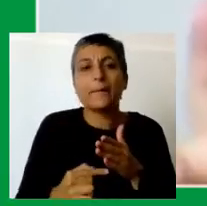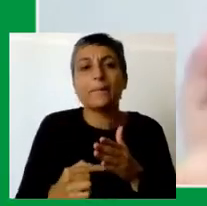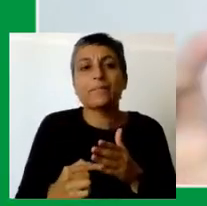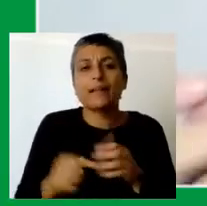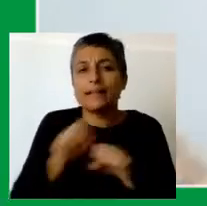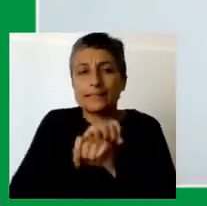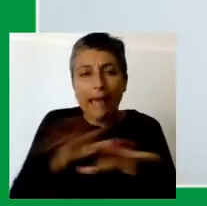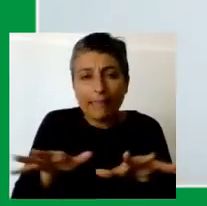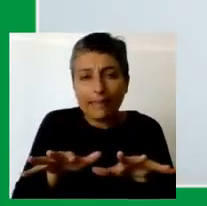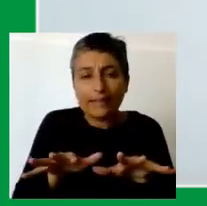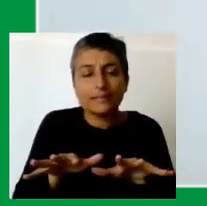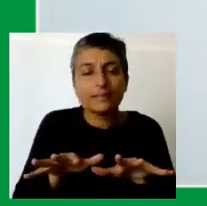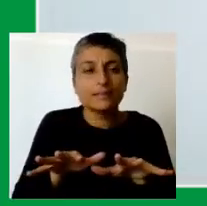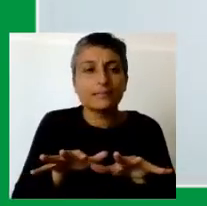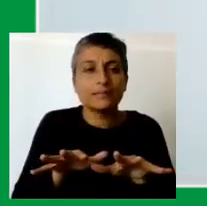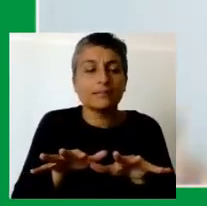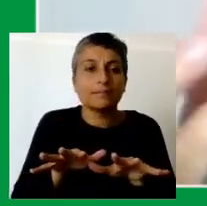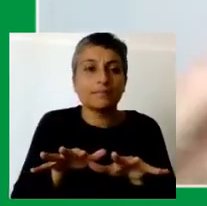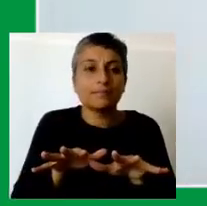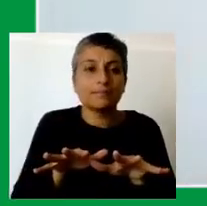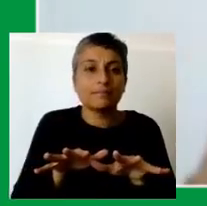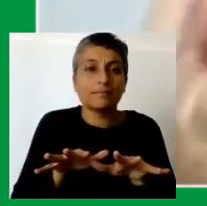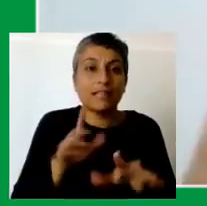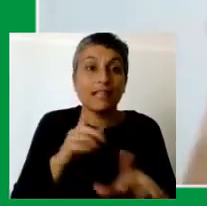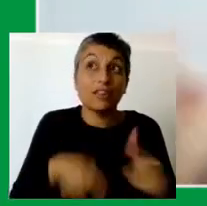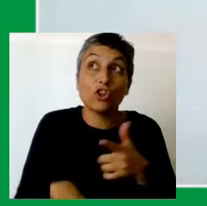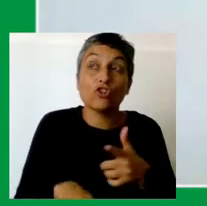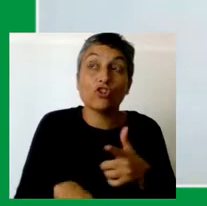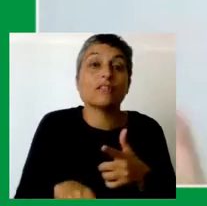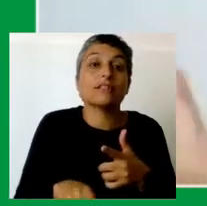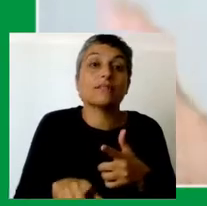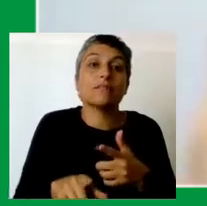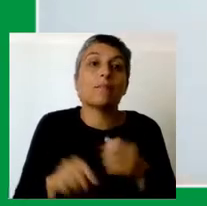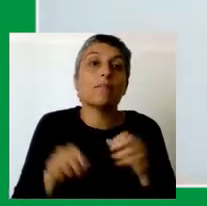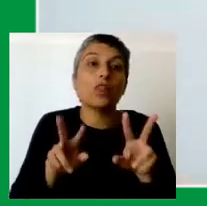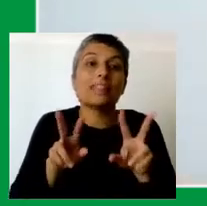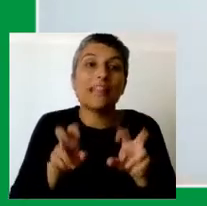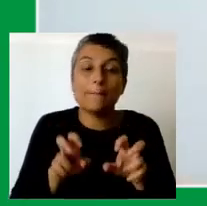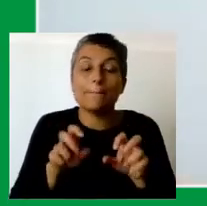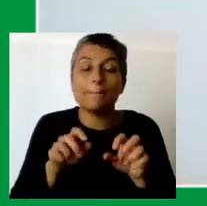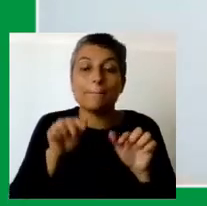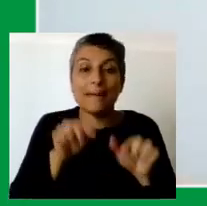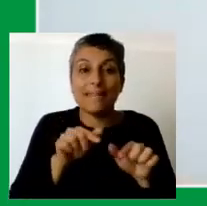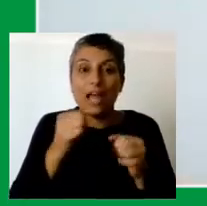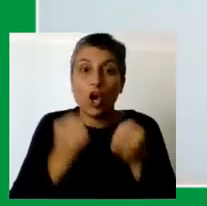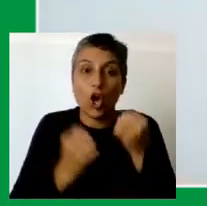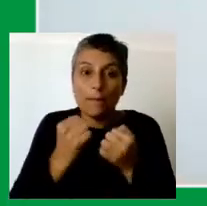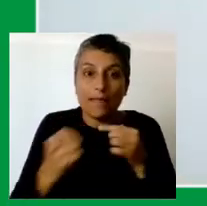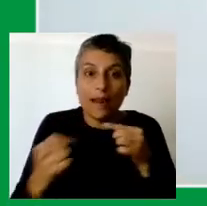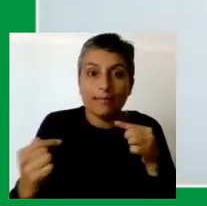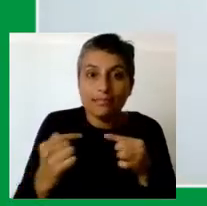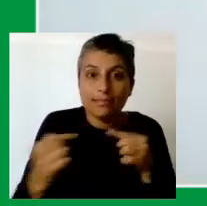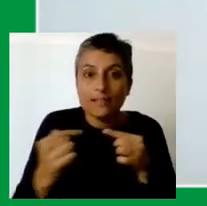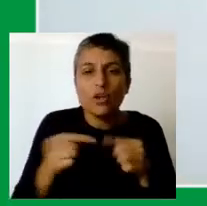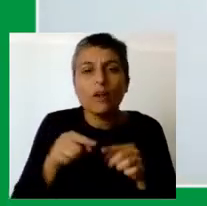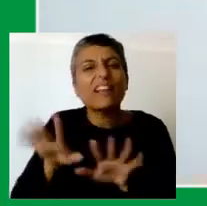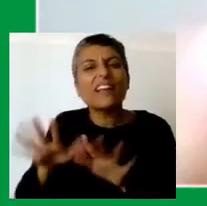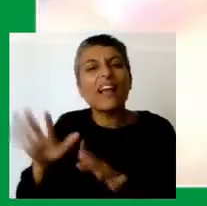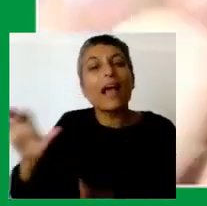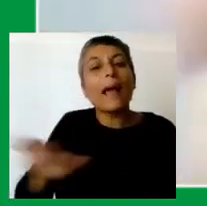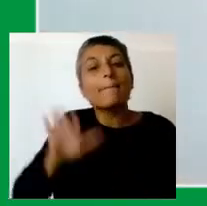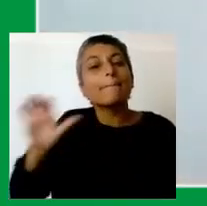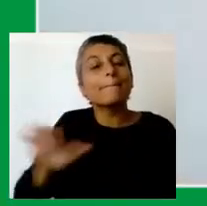redes, que generan muchas veces por lo que llaman la economía de la atención, que estas digamos, empresas